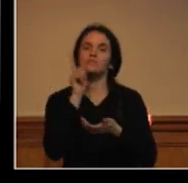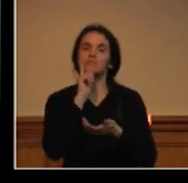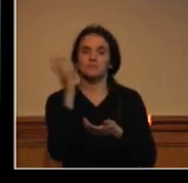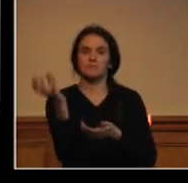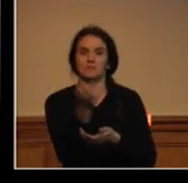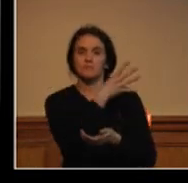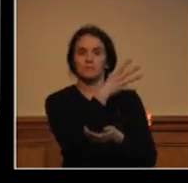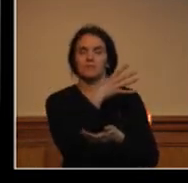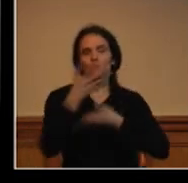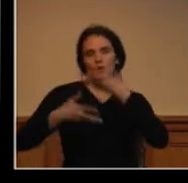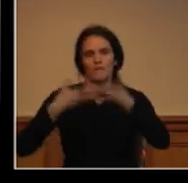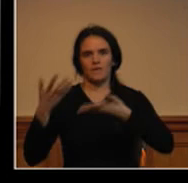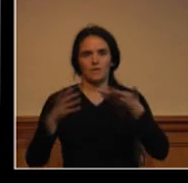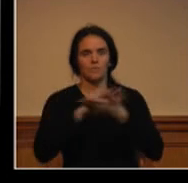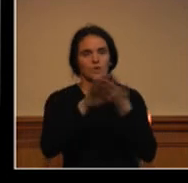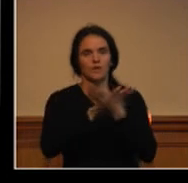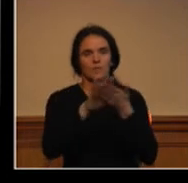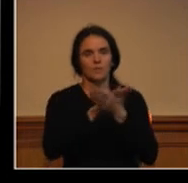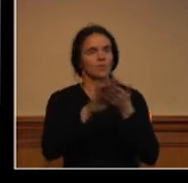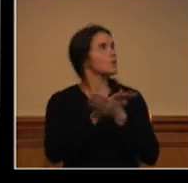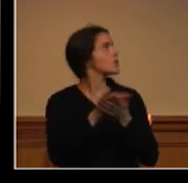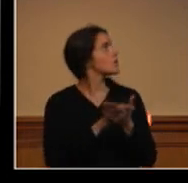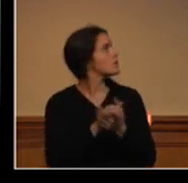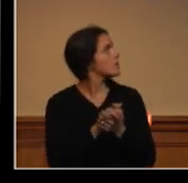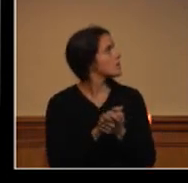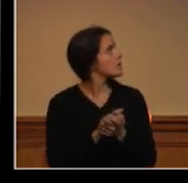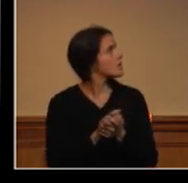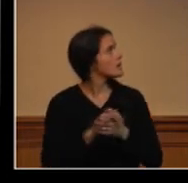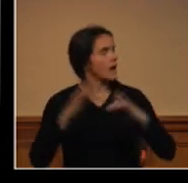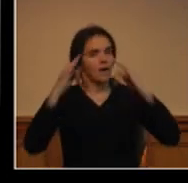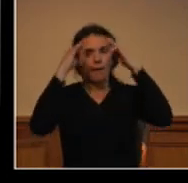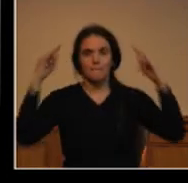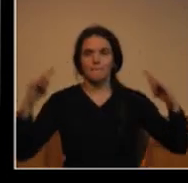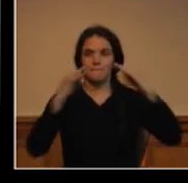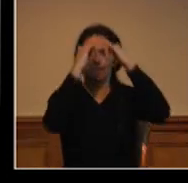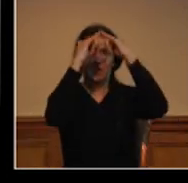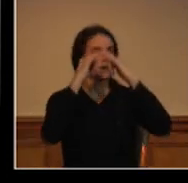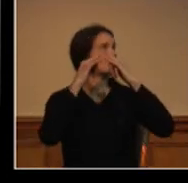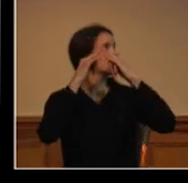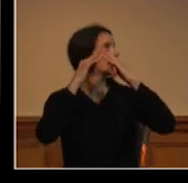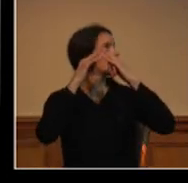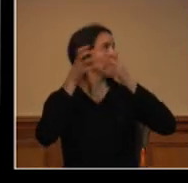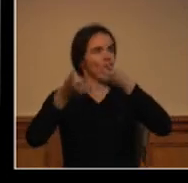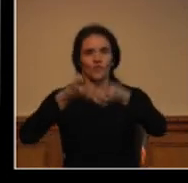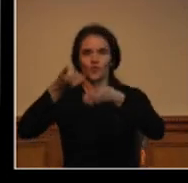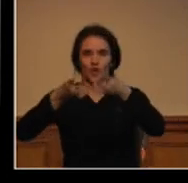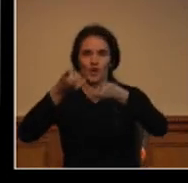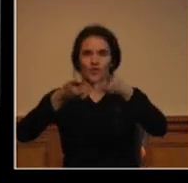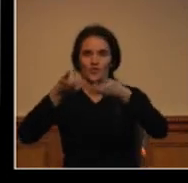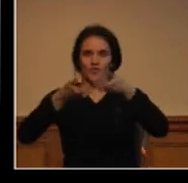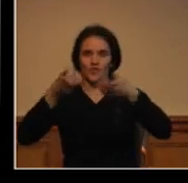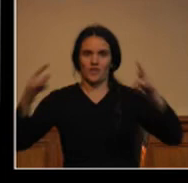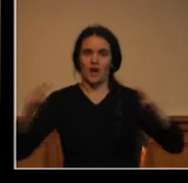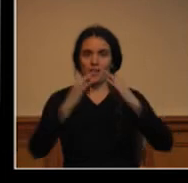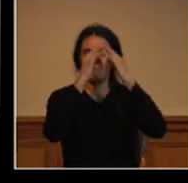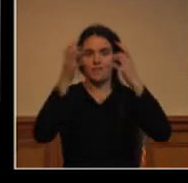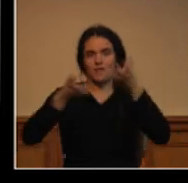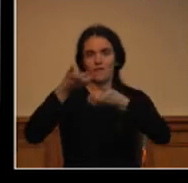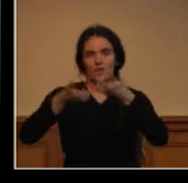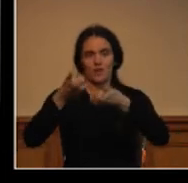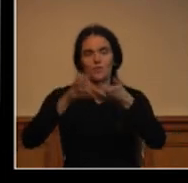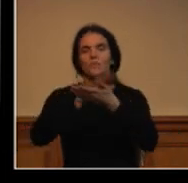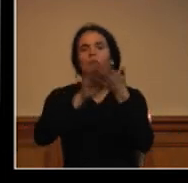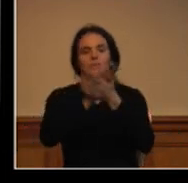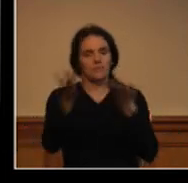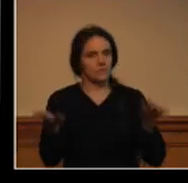mesita. Entonces podemos buscar acampar y ahí ven el fuego moviéndose. Tenemos otro. Acampar.